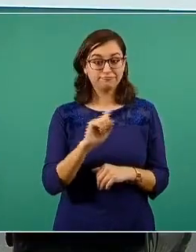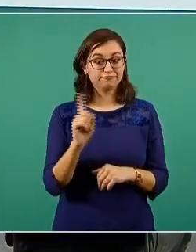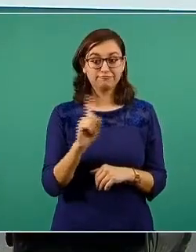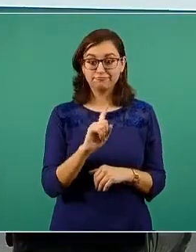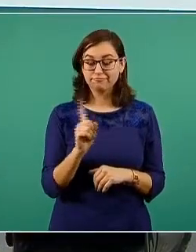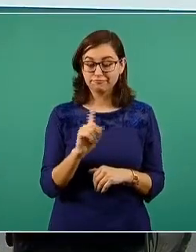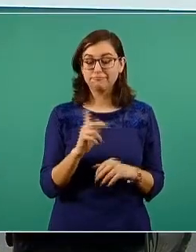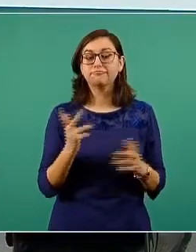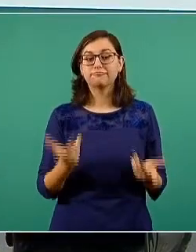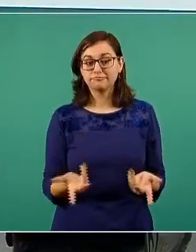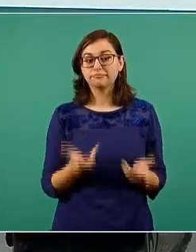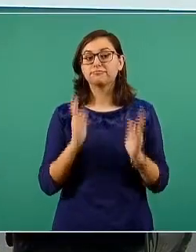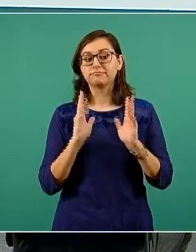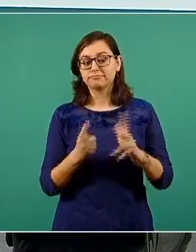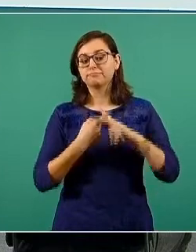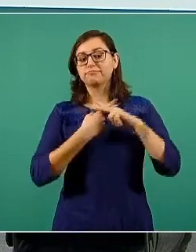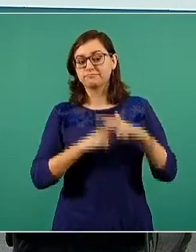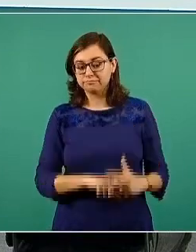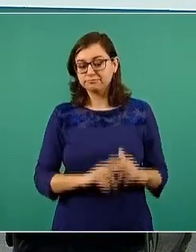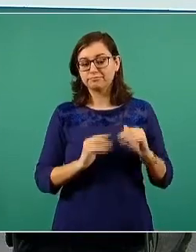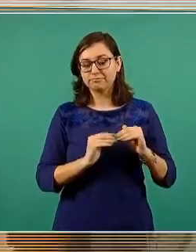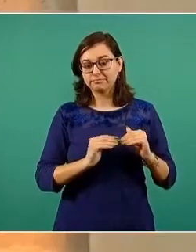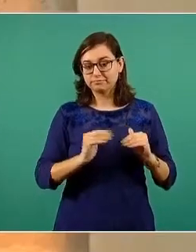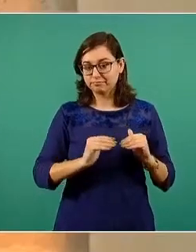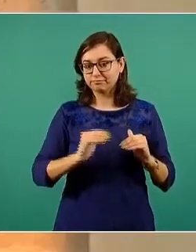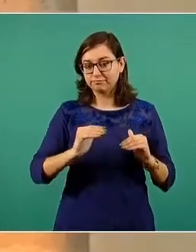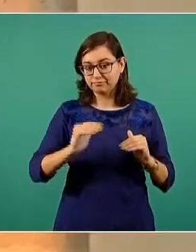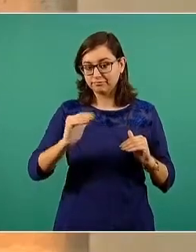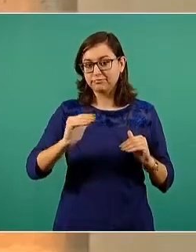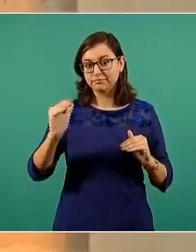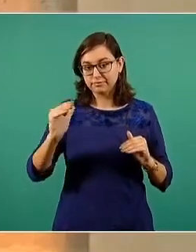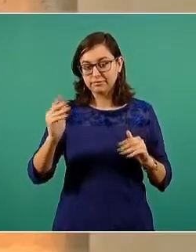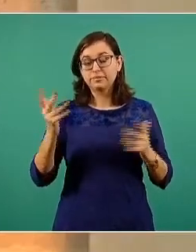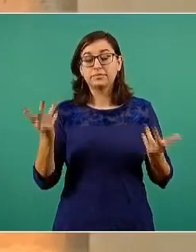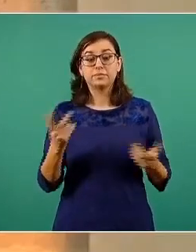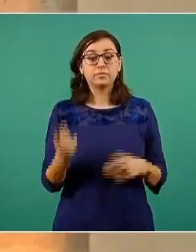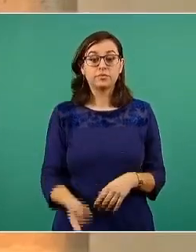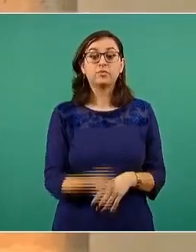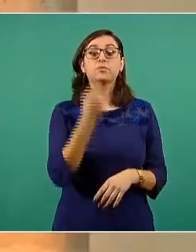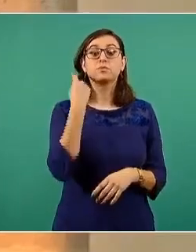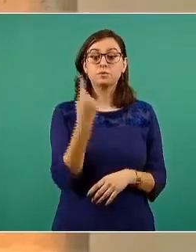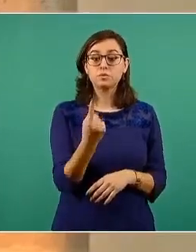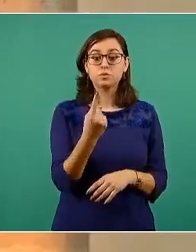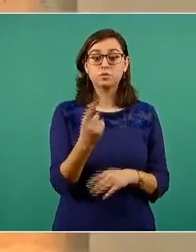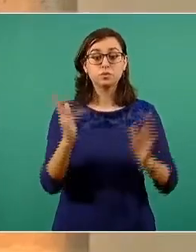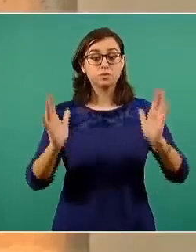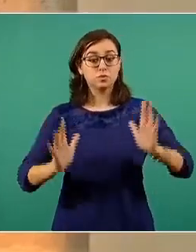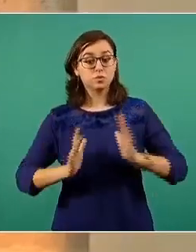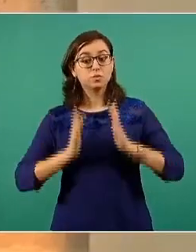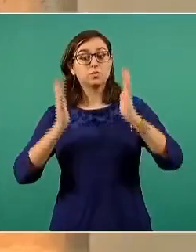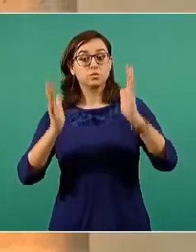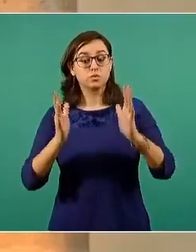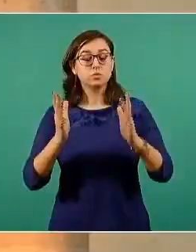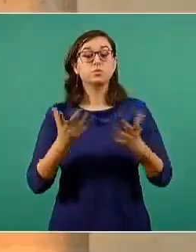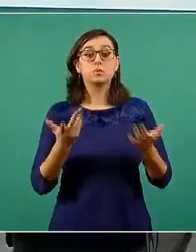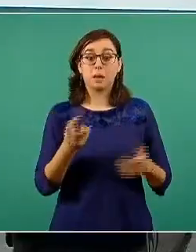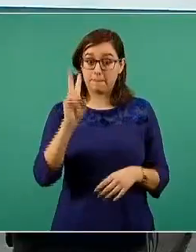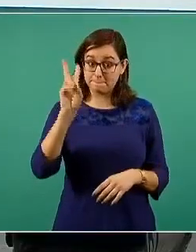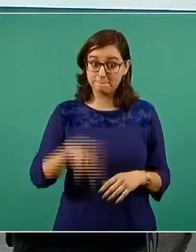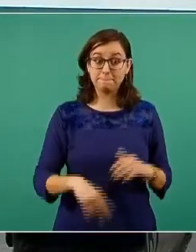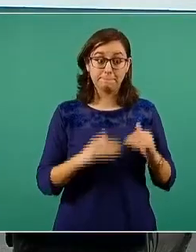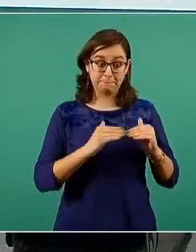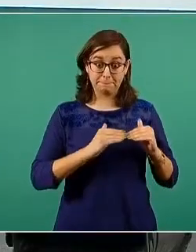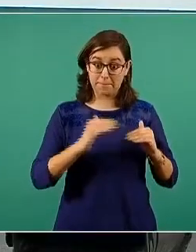han evidenciado un incremento en las últimas semanas y una de ellas de manera especial, sí con una tendencia